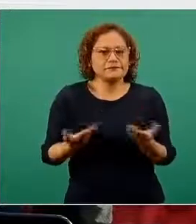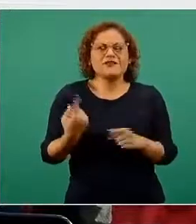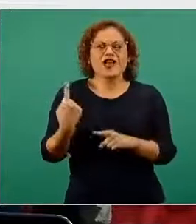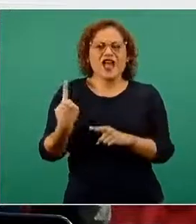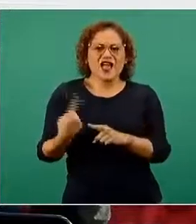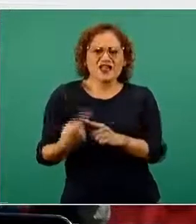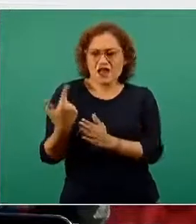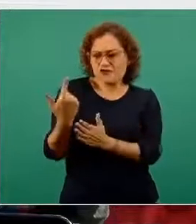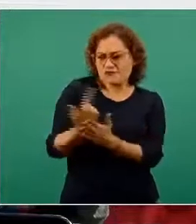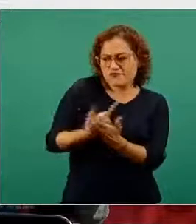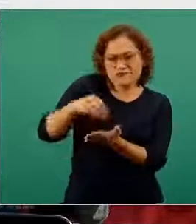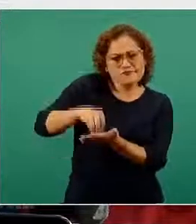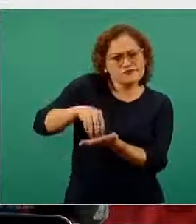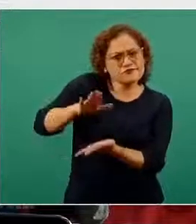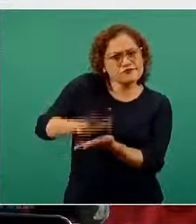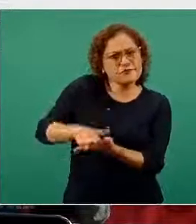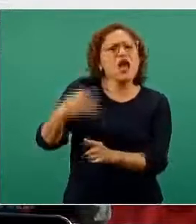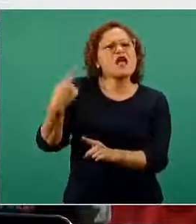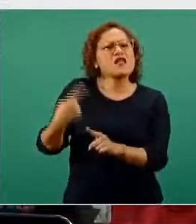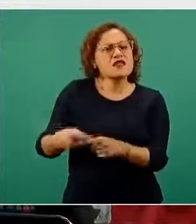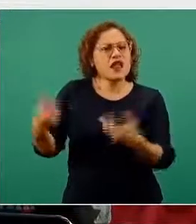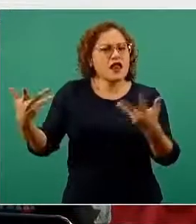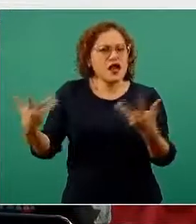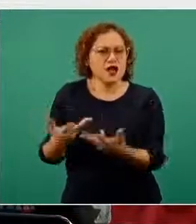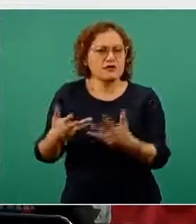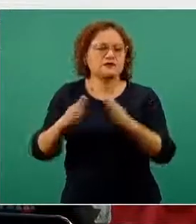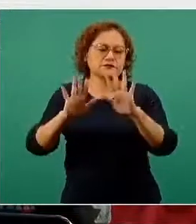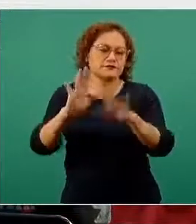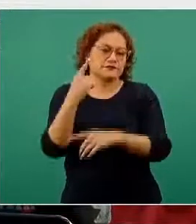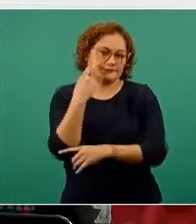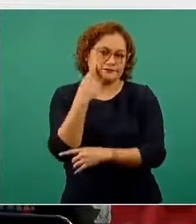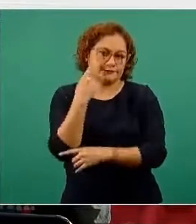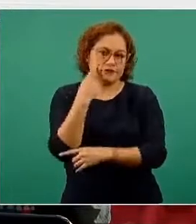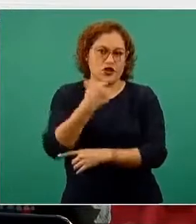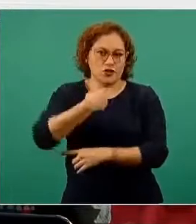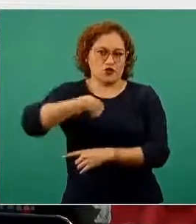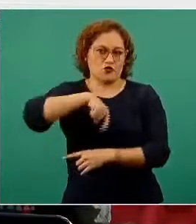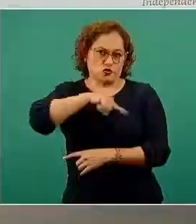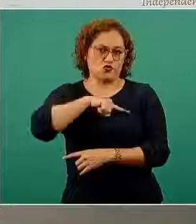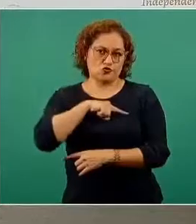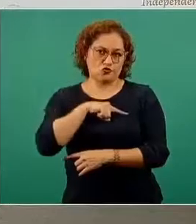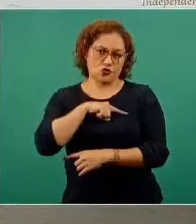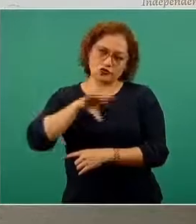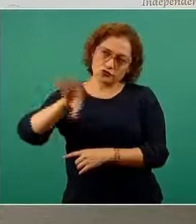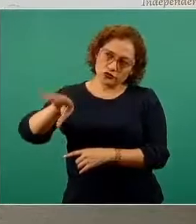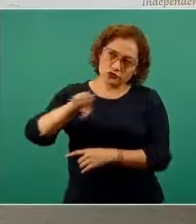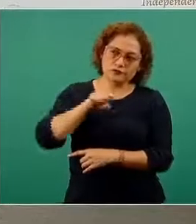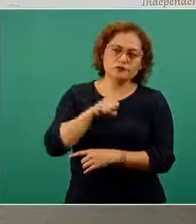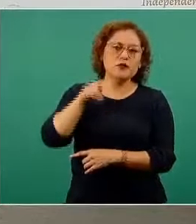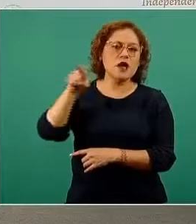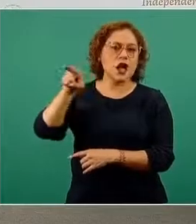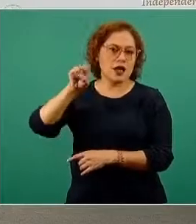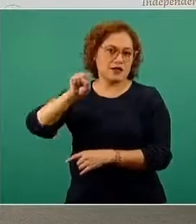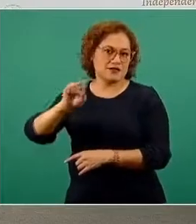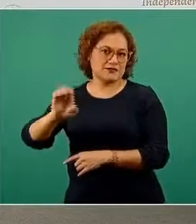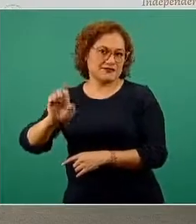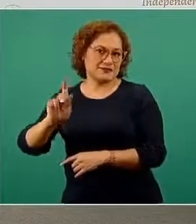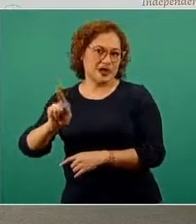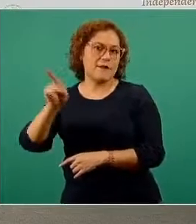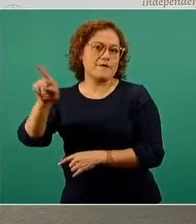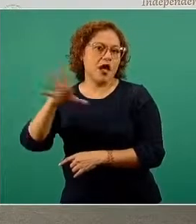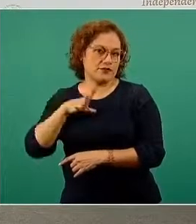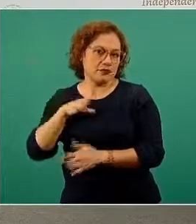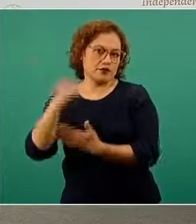se identificó este número. Partimos de un censo general que sí tiene la Secretaría de Educación Pública de todo